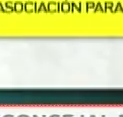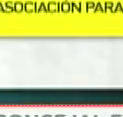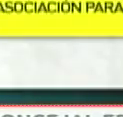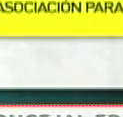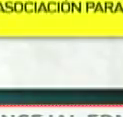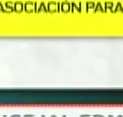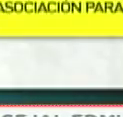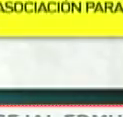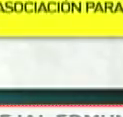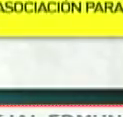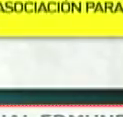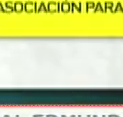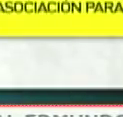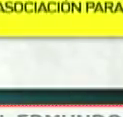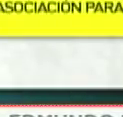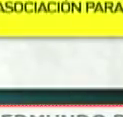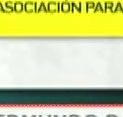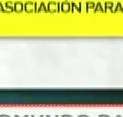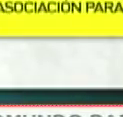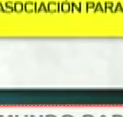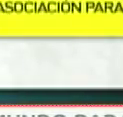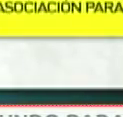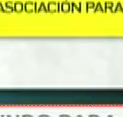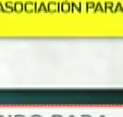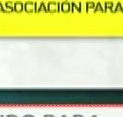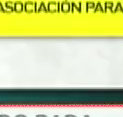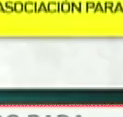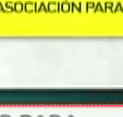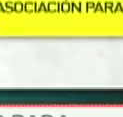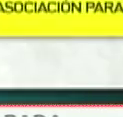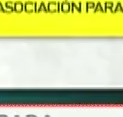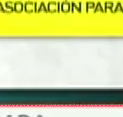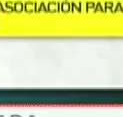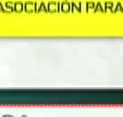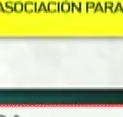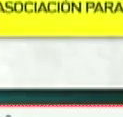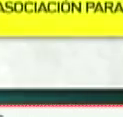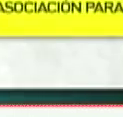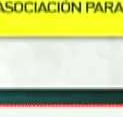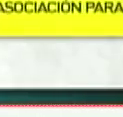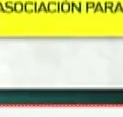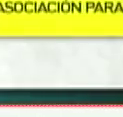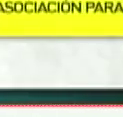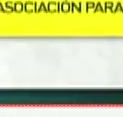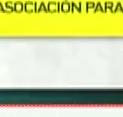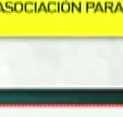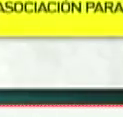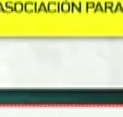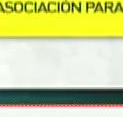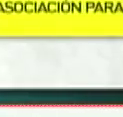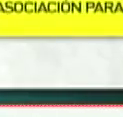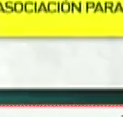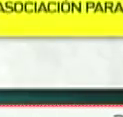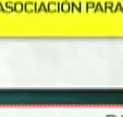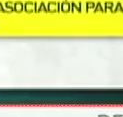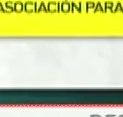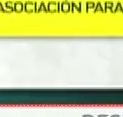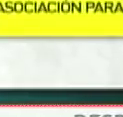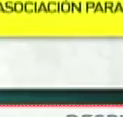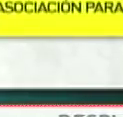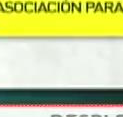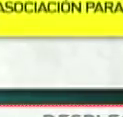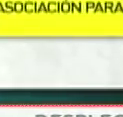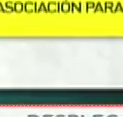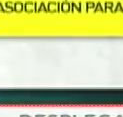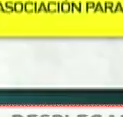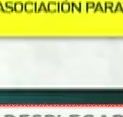Los Rastrojos. Es decir, es como el encargado de la logística de este grupo paramilitar. Y bueno, ese es indicado de delitos como